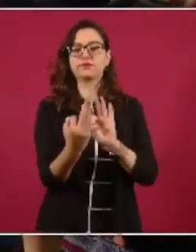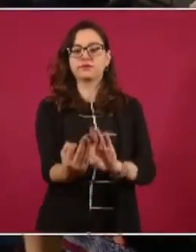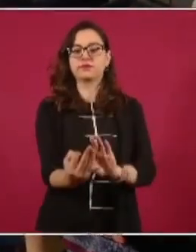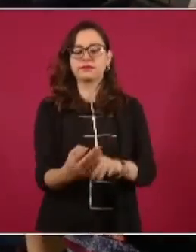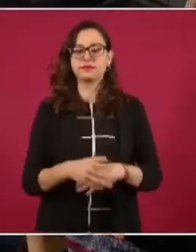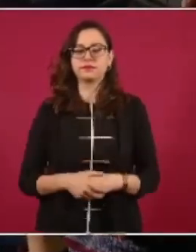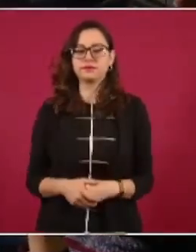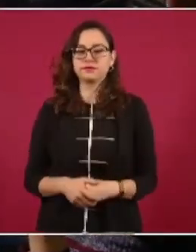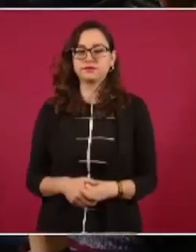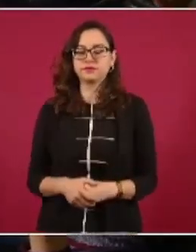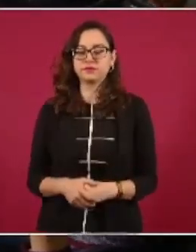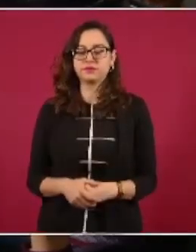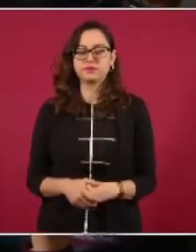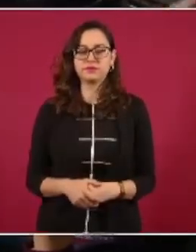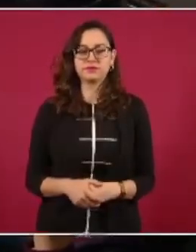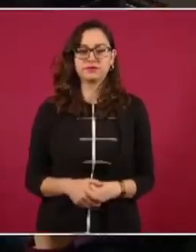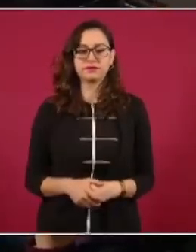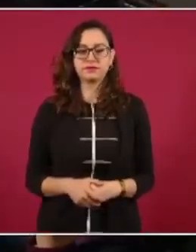Siempre y cuando